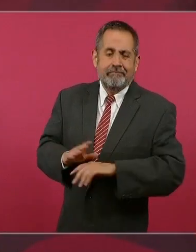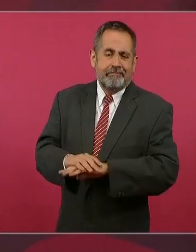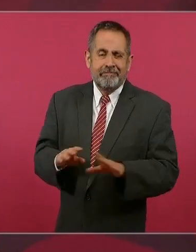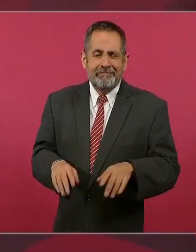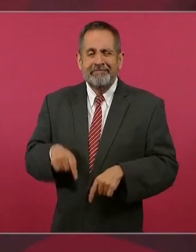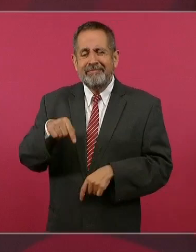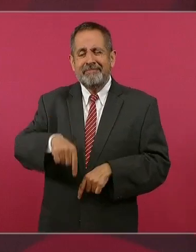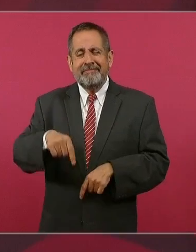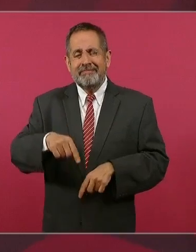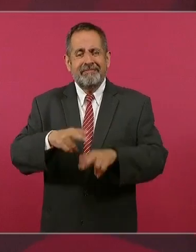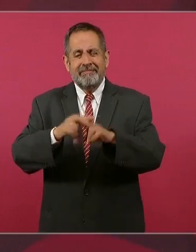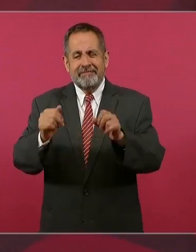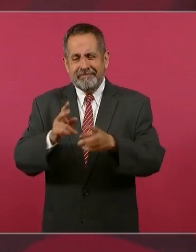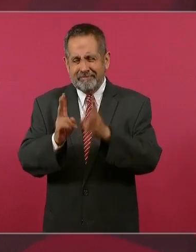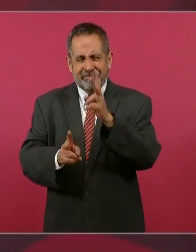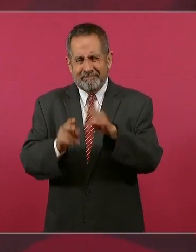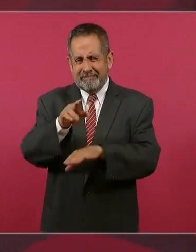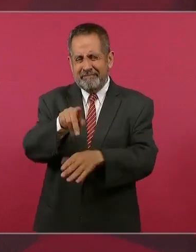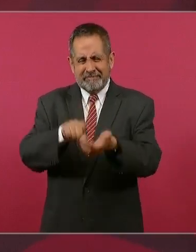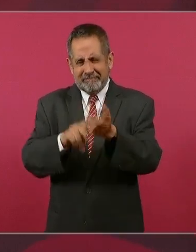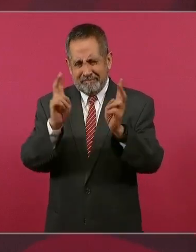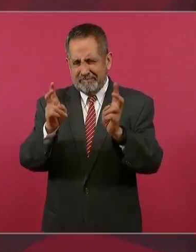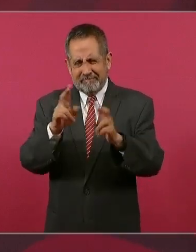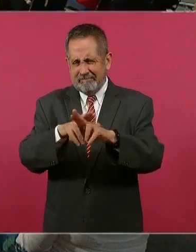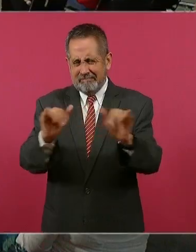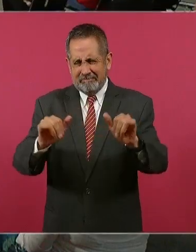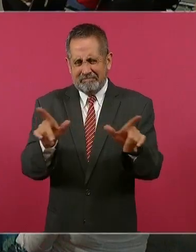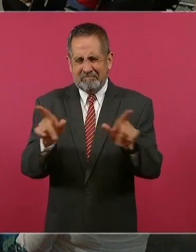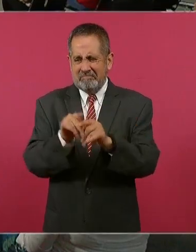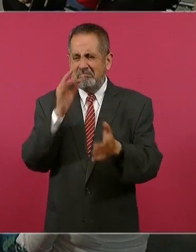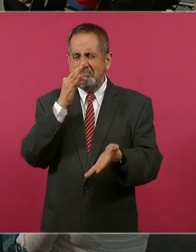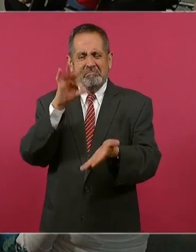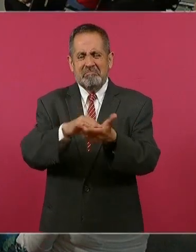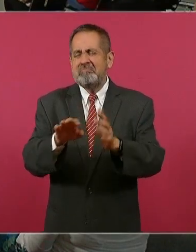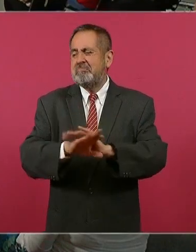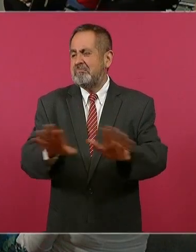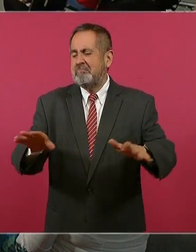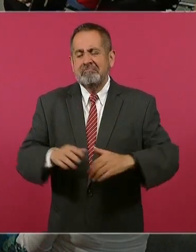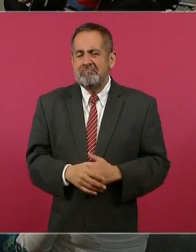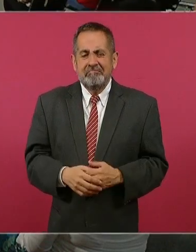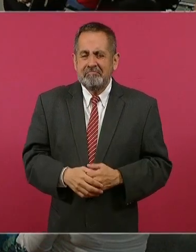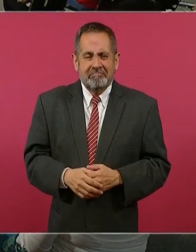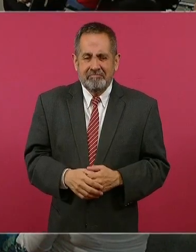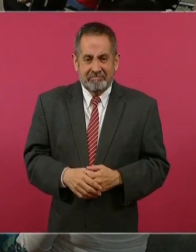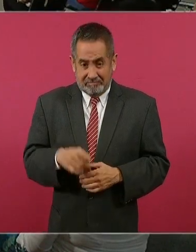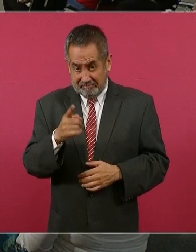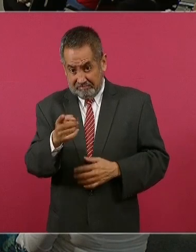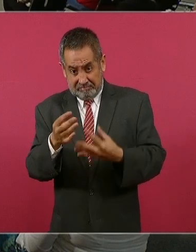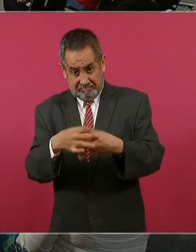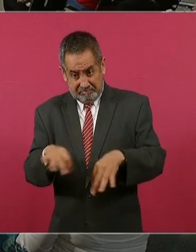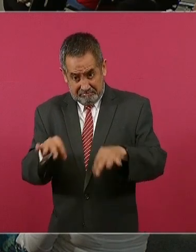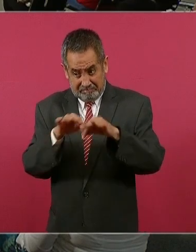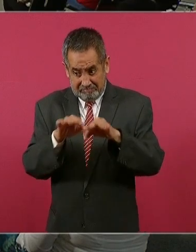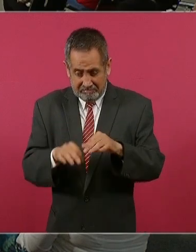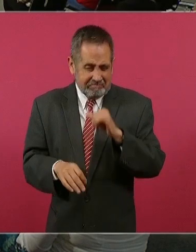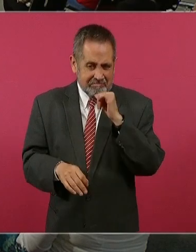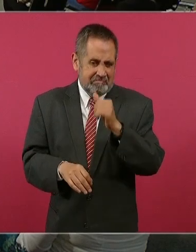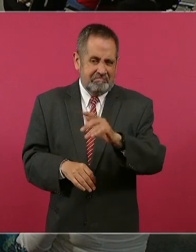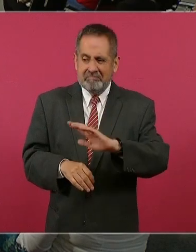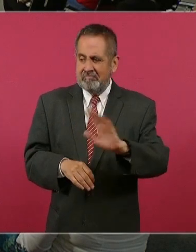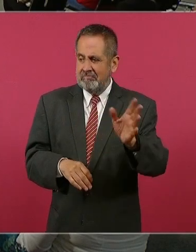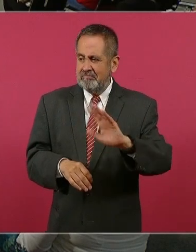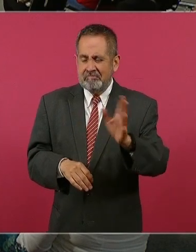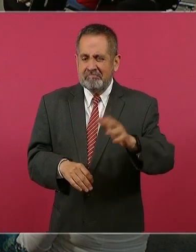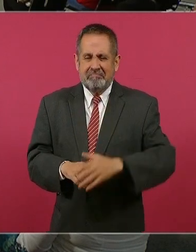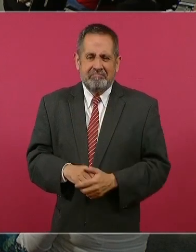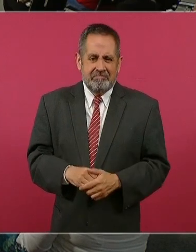aquí ni vamos a tratar ese asunto, porque no es realmente importante, es un